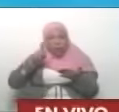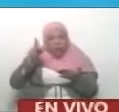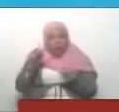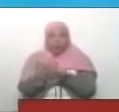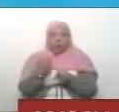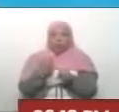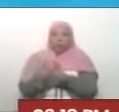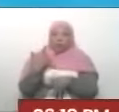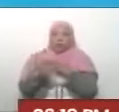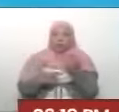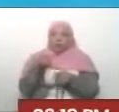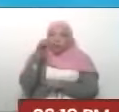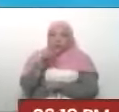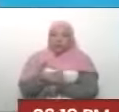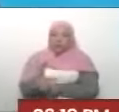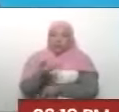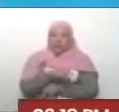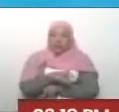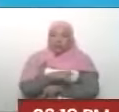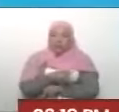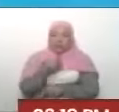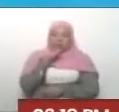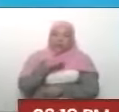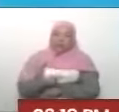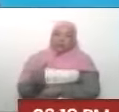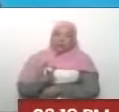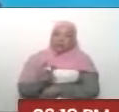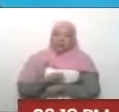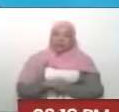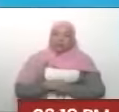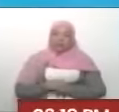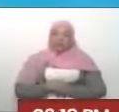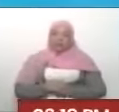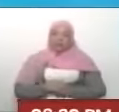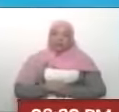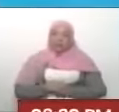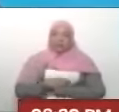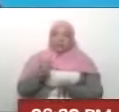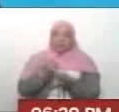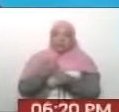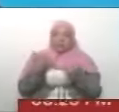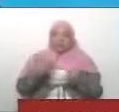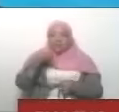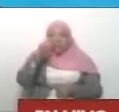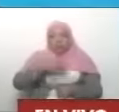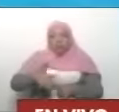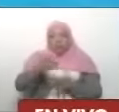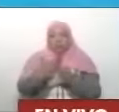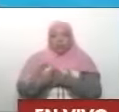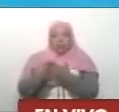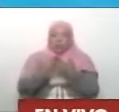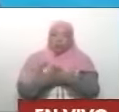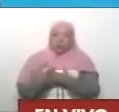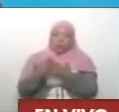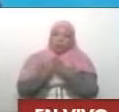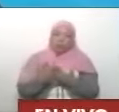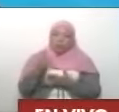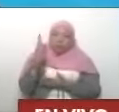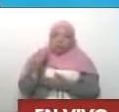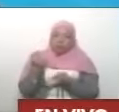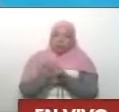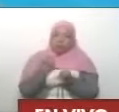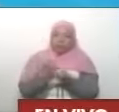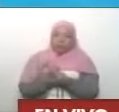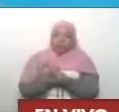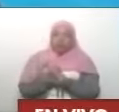Alejandro y como la que estamos discutiendo desde la Red Historia Memoria, desde el Centro Nacional de Historia, desde el Centro de Estudios Simón Bolívar, que son